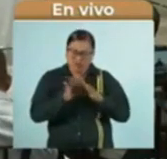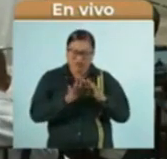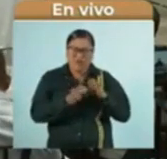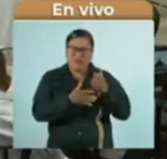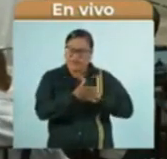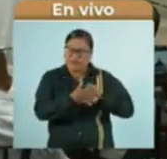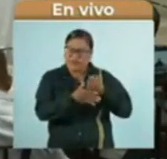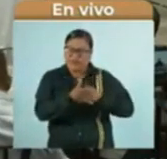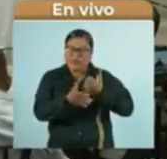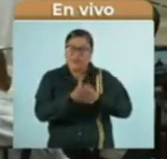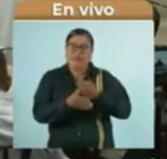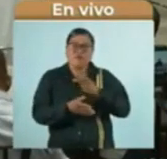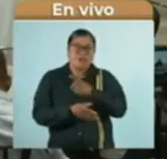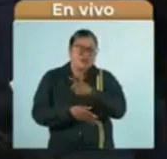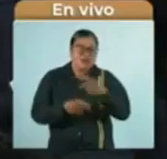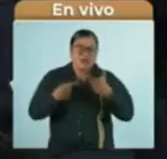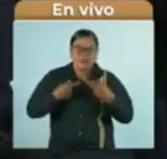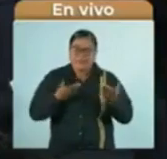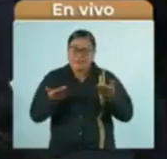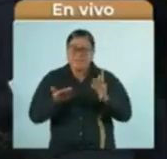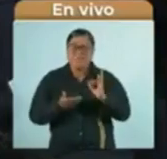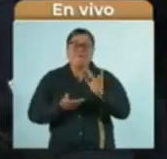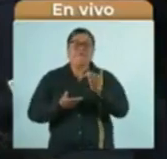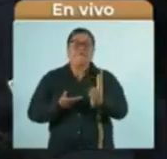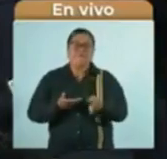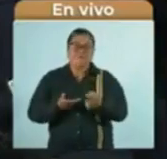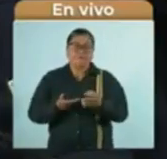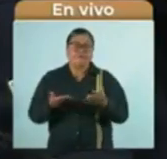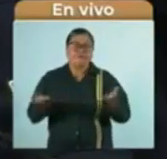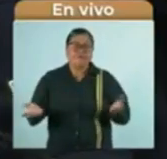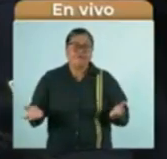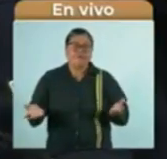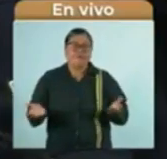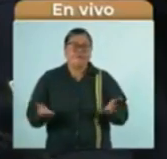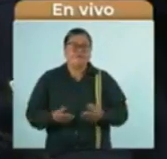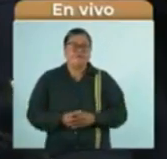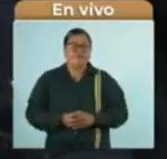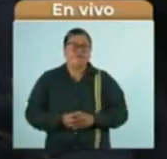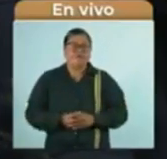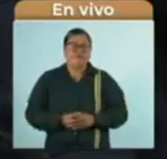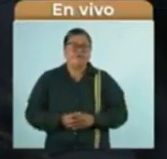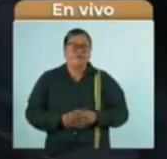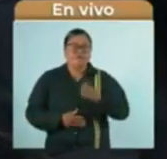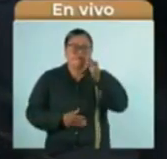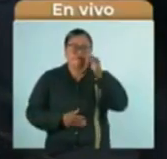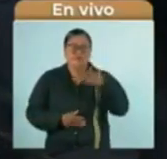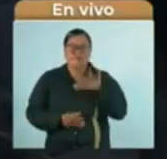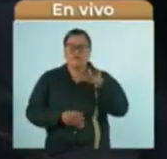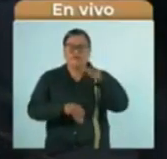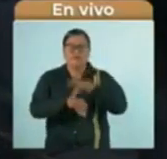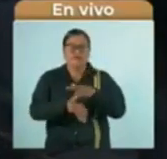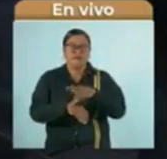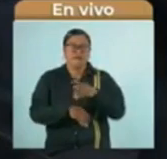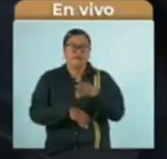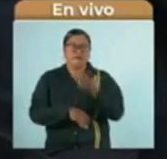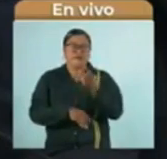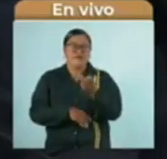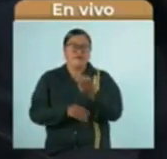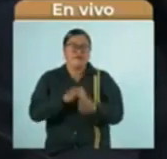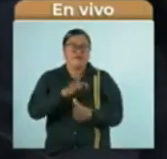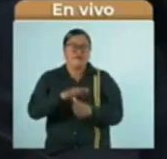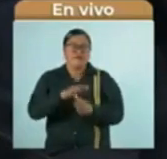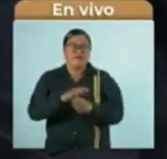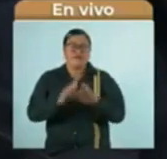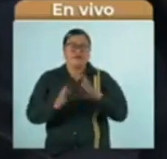pero sobre todo hay voluntad de las partes este Ayer me tocó una mesa y me dijeron es que ahí